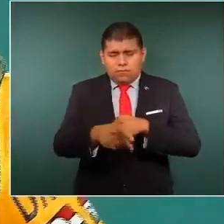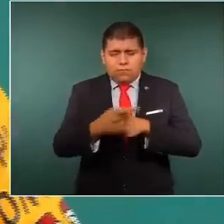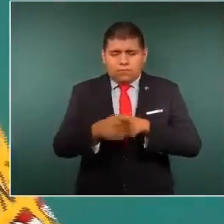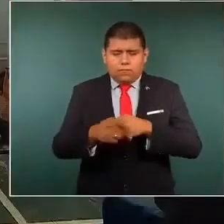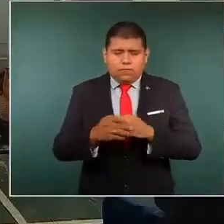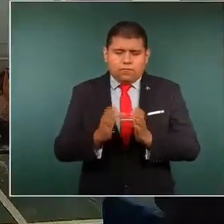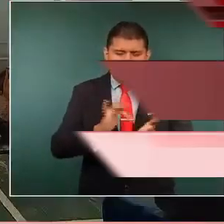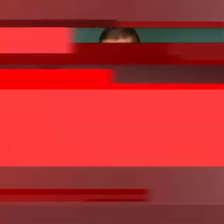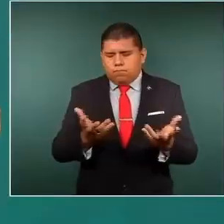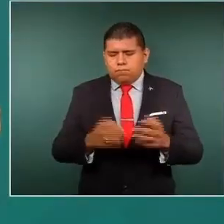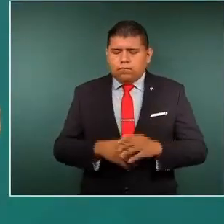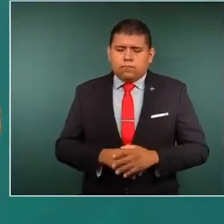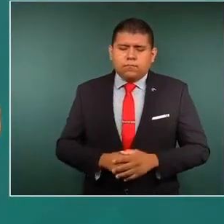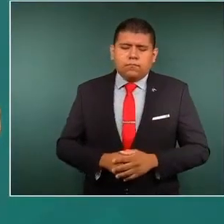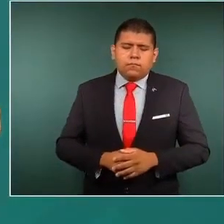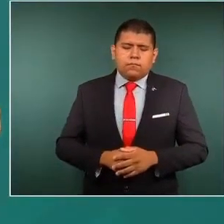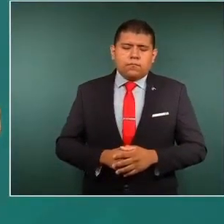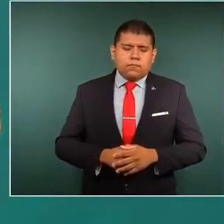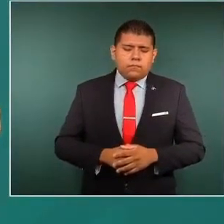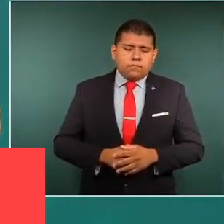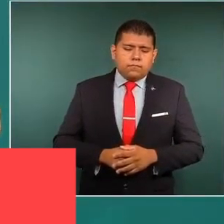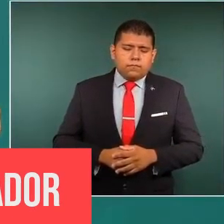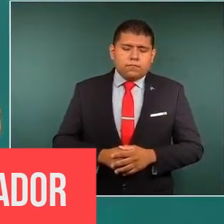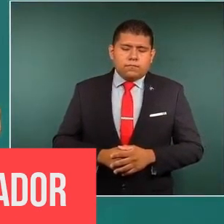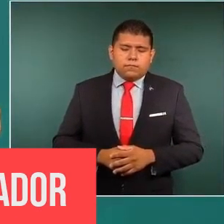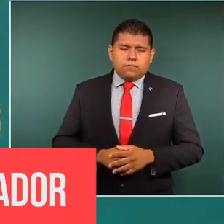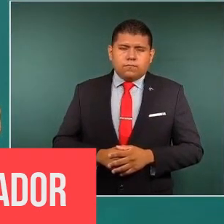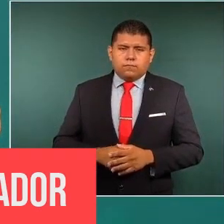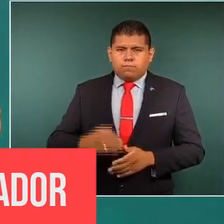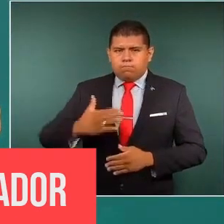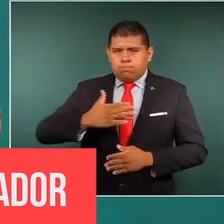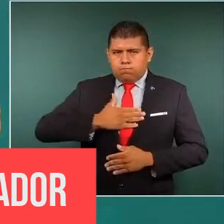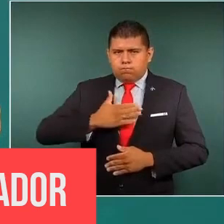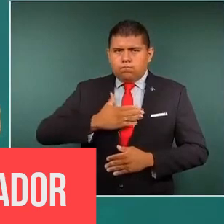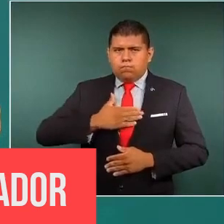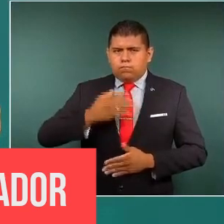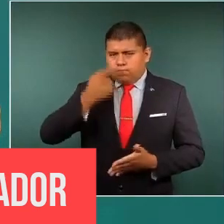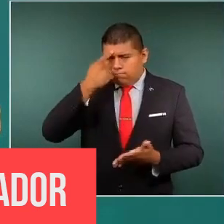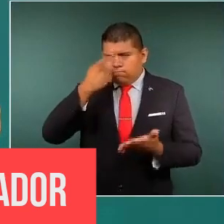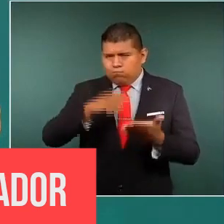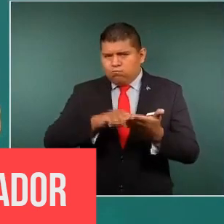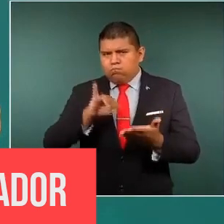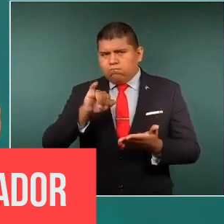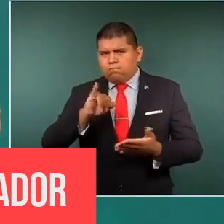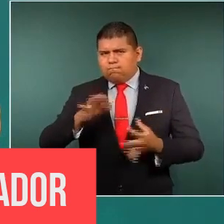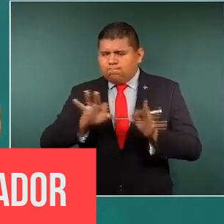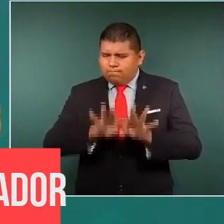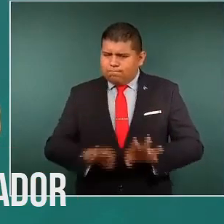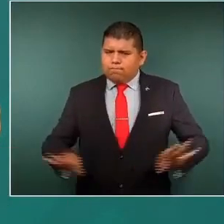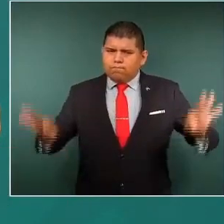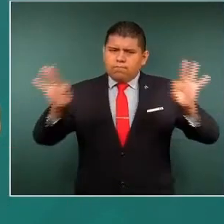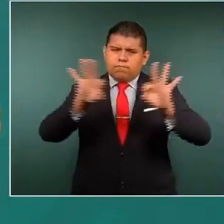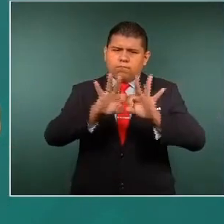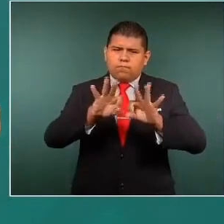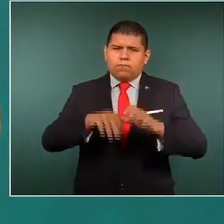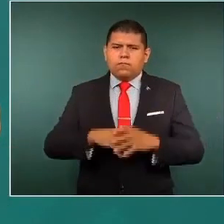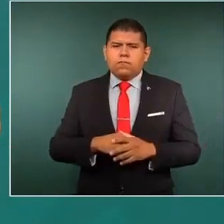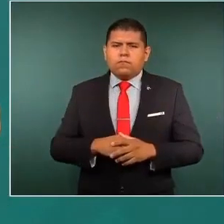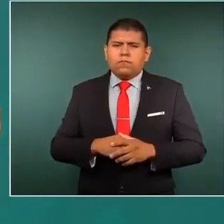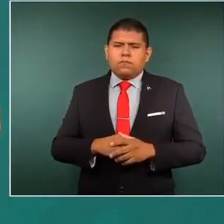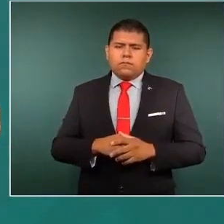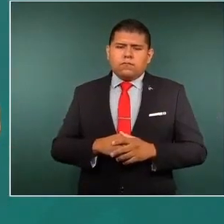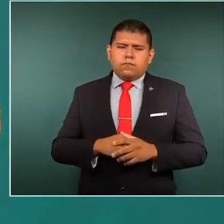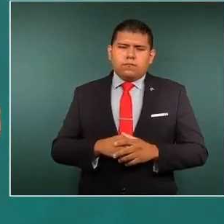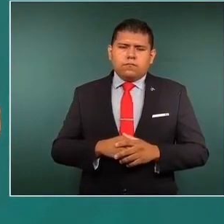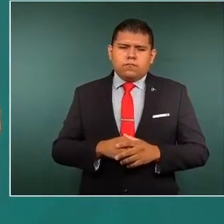operación. Muchas gracias. Sí, creo que es importante el que